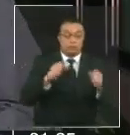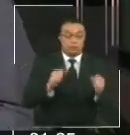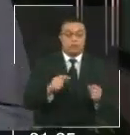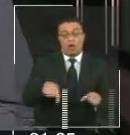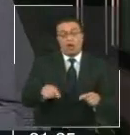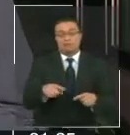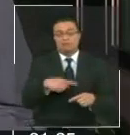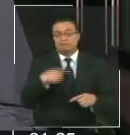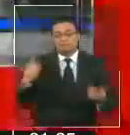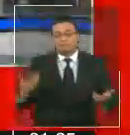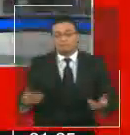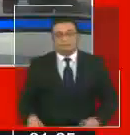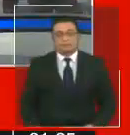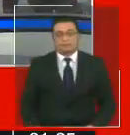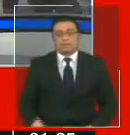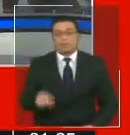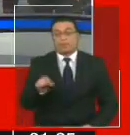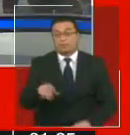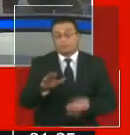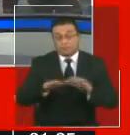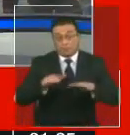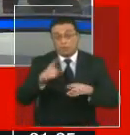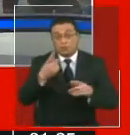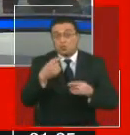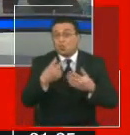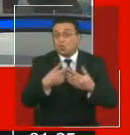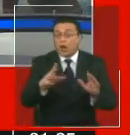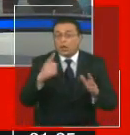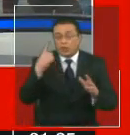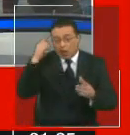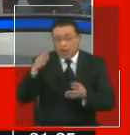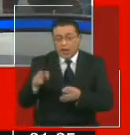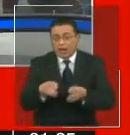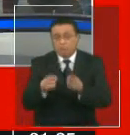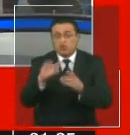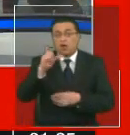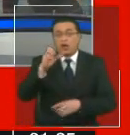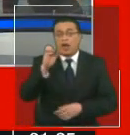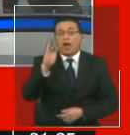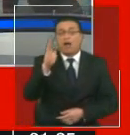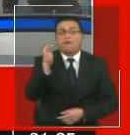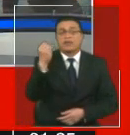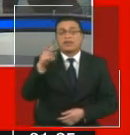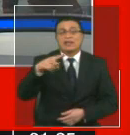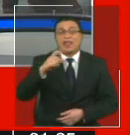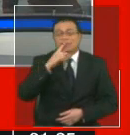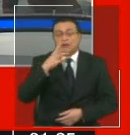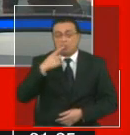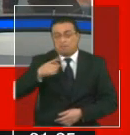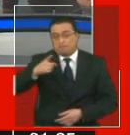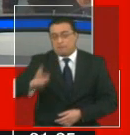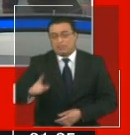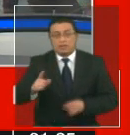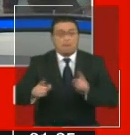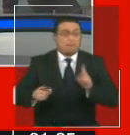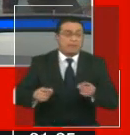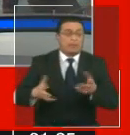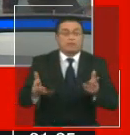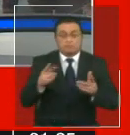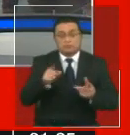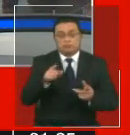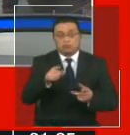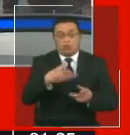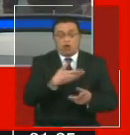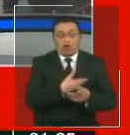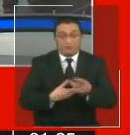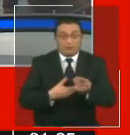ocurrió. Uno supone que prime cualquiera de las opciones de un gabinete, la que corta el queque. Y digo la porque en su gobierno